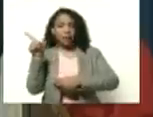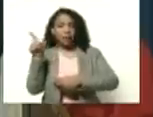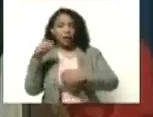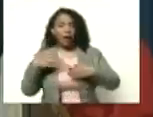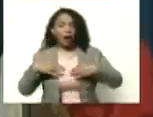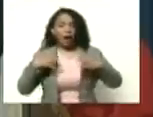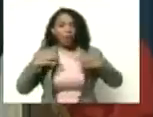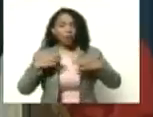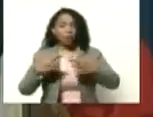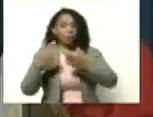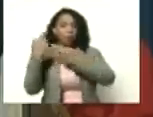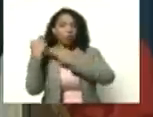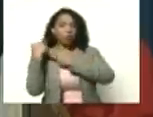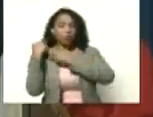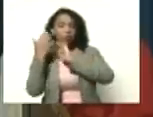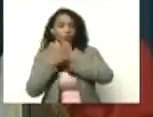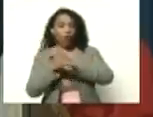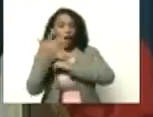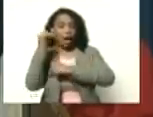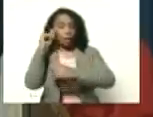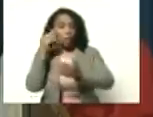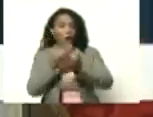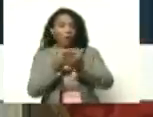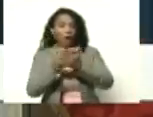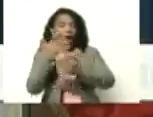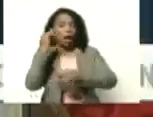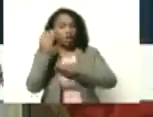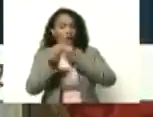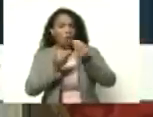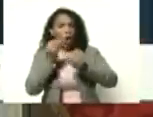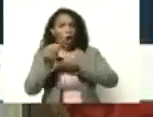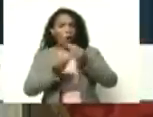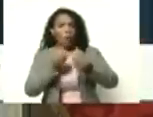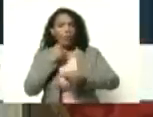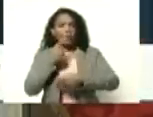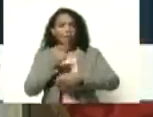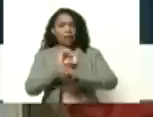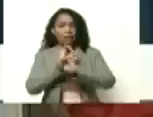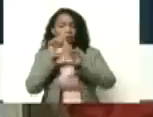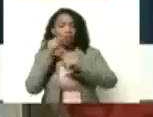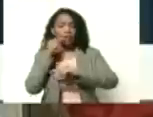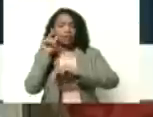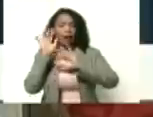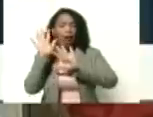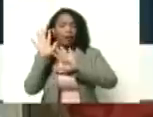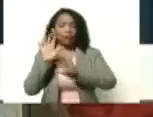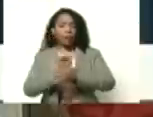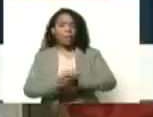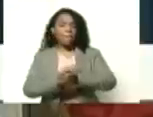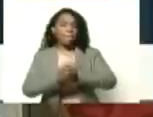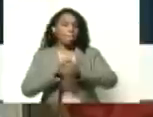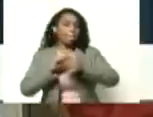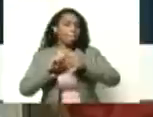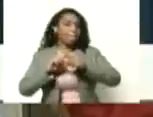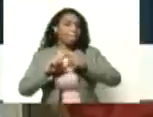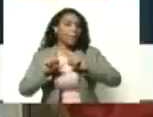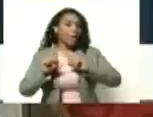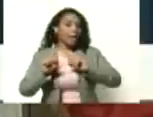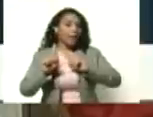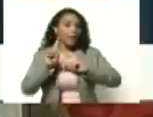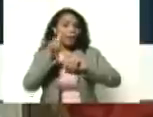corresponde a carlos lang y están las pruebas tenemos como determinar de ser así pero es un hallazgo